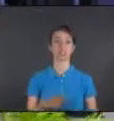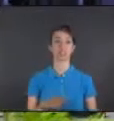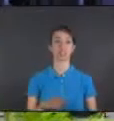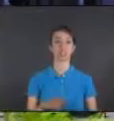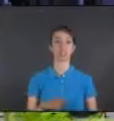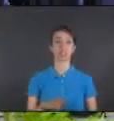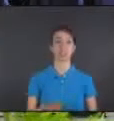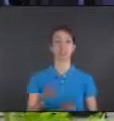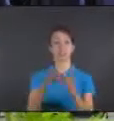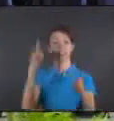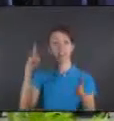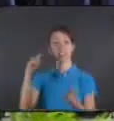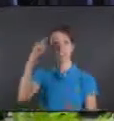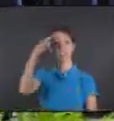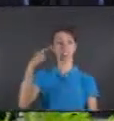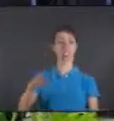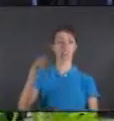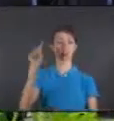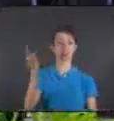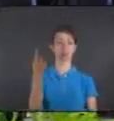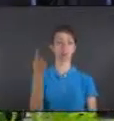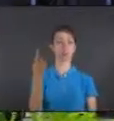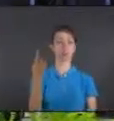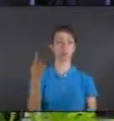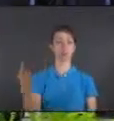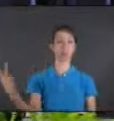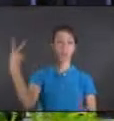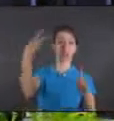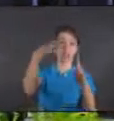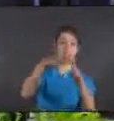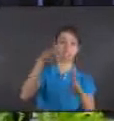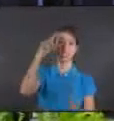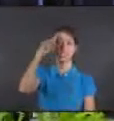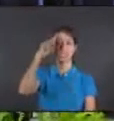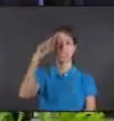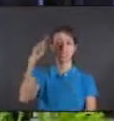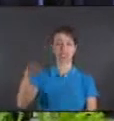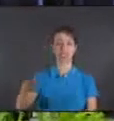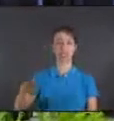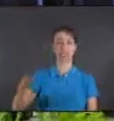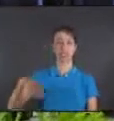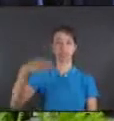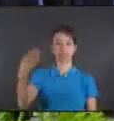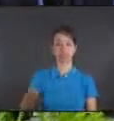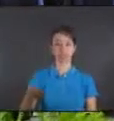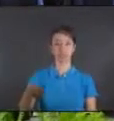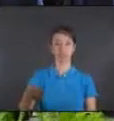calentado? No, hermano Sergio, mejor desamárreme.